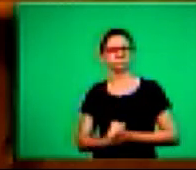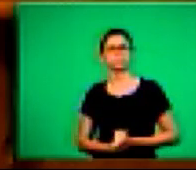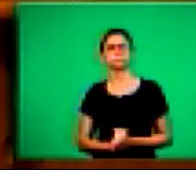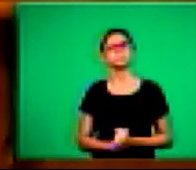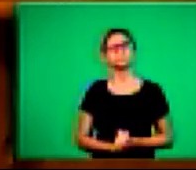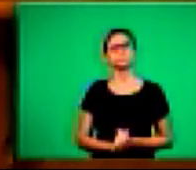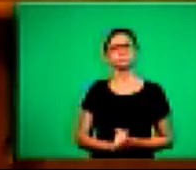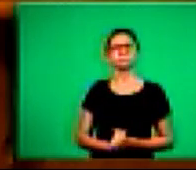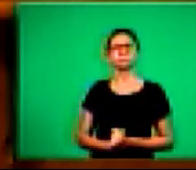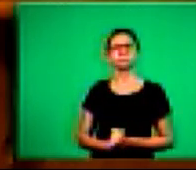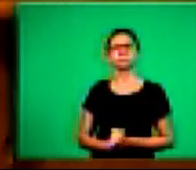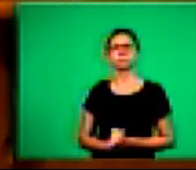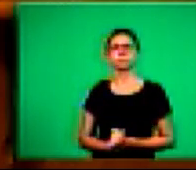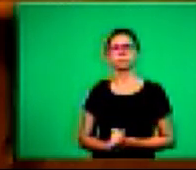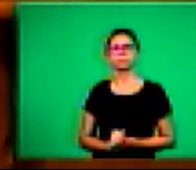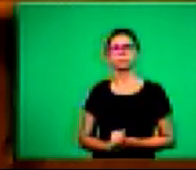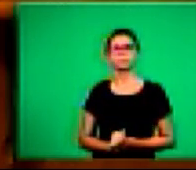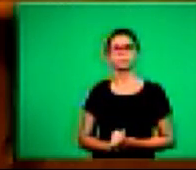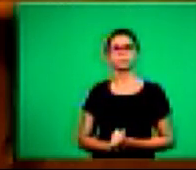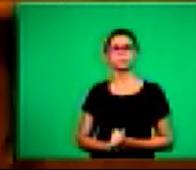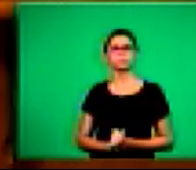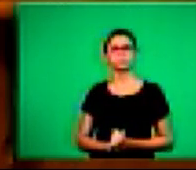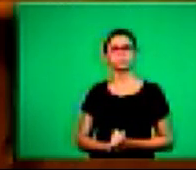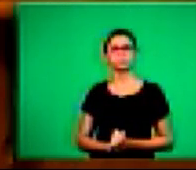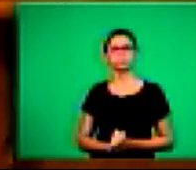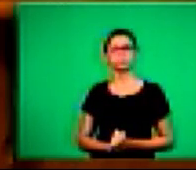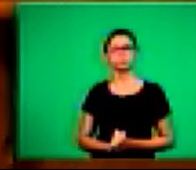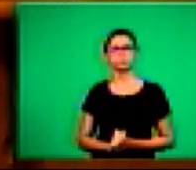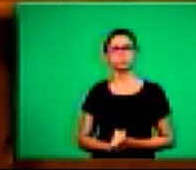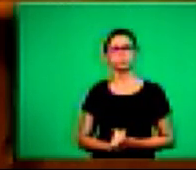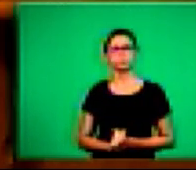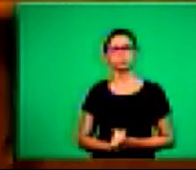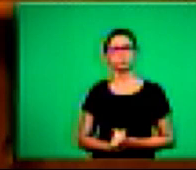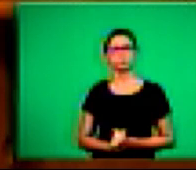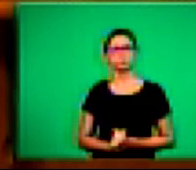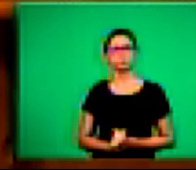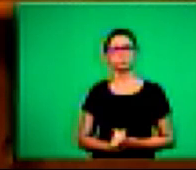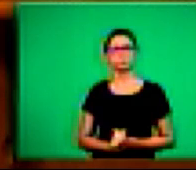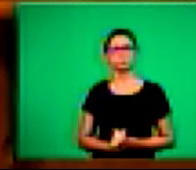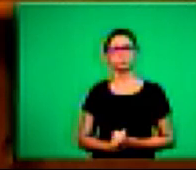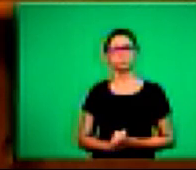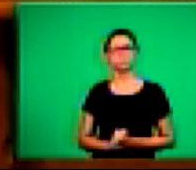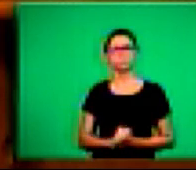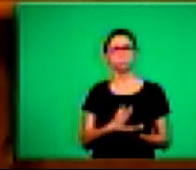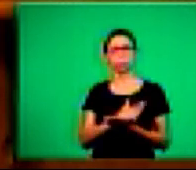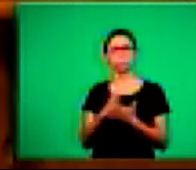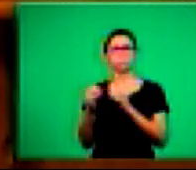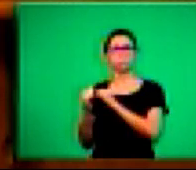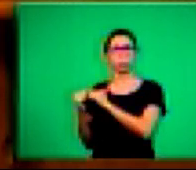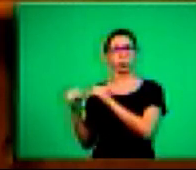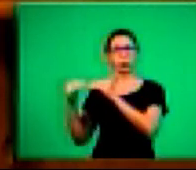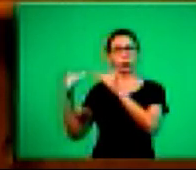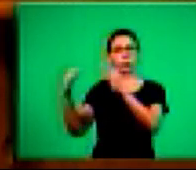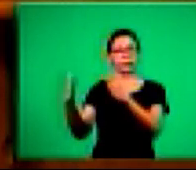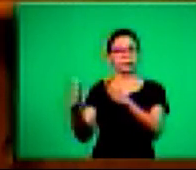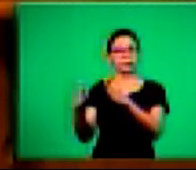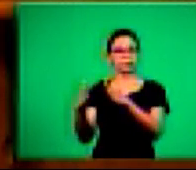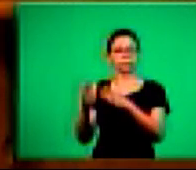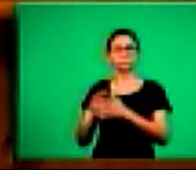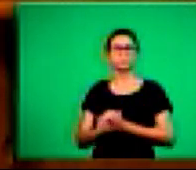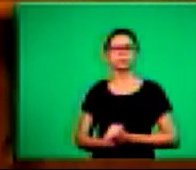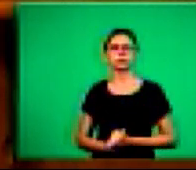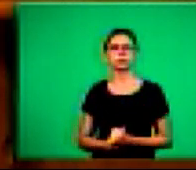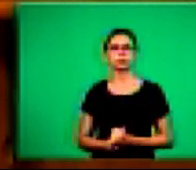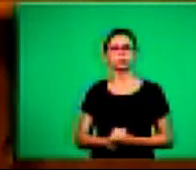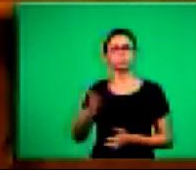hubo la marca que fue fundamento para el inicio de la iglesia a través